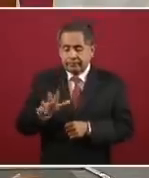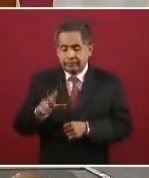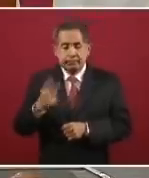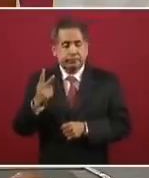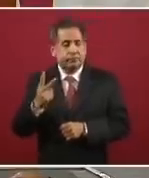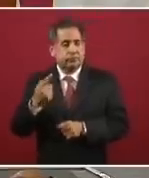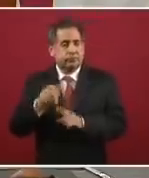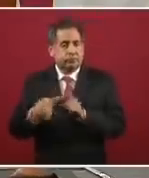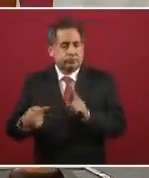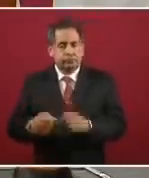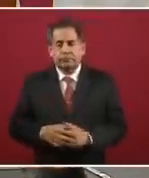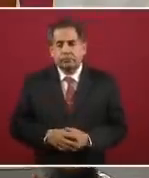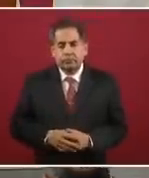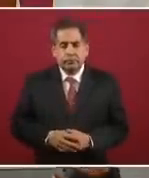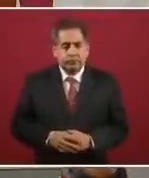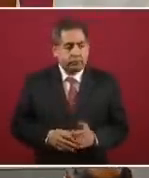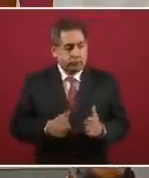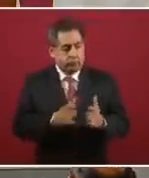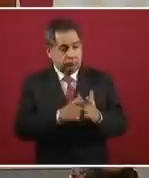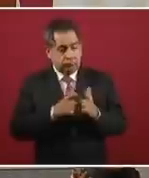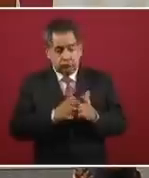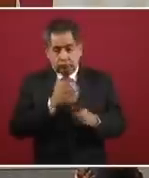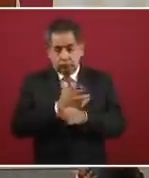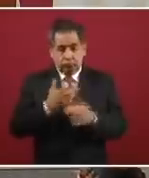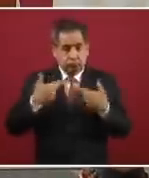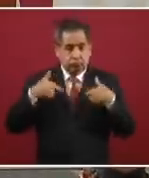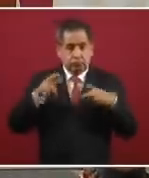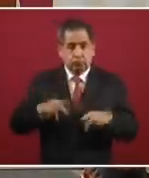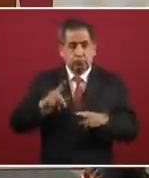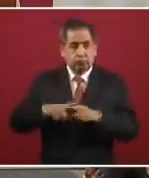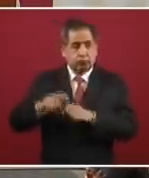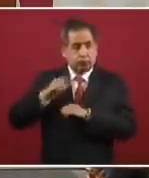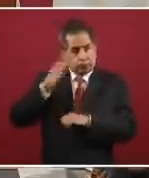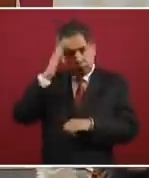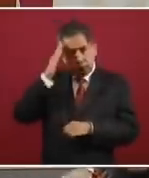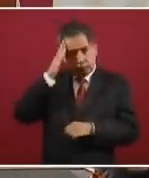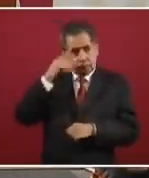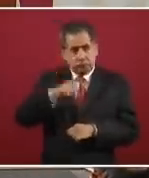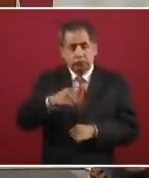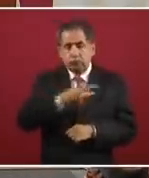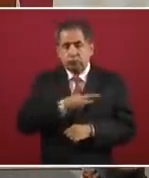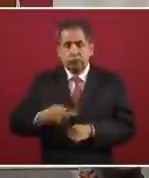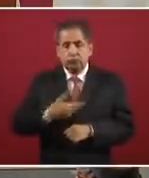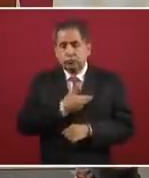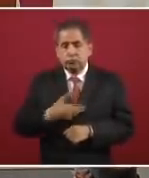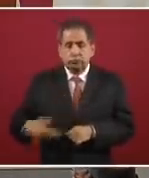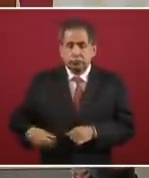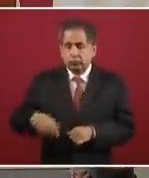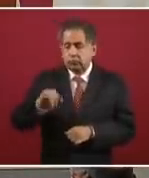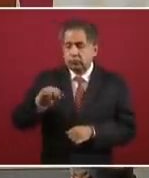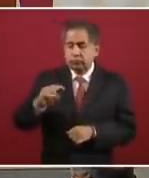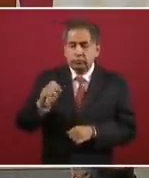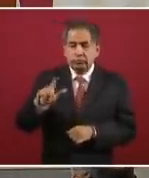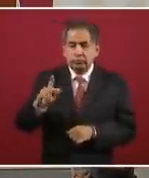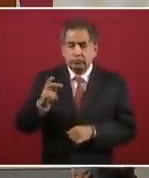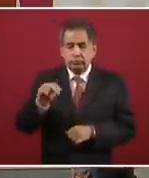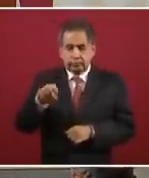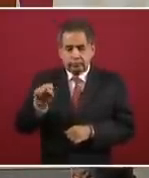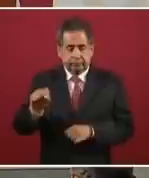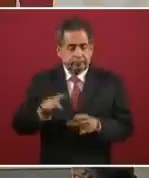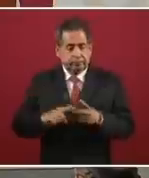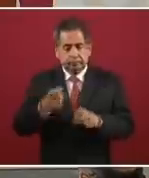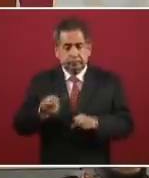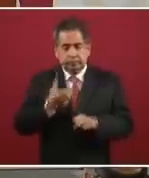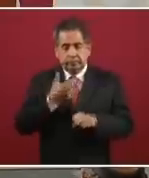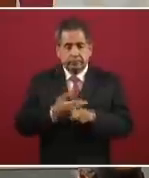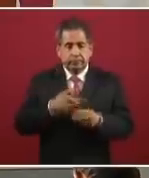La delegación norteamericana estuvo encabezada por el vicepresidente de los Estados Unidos, Michael Pence, el secretario de Estado,